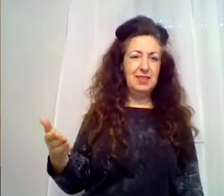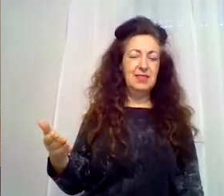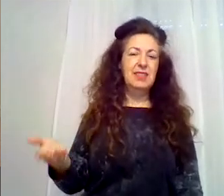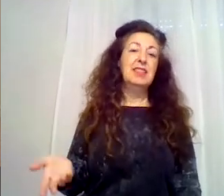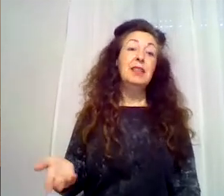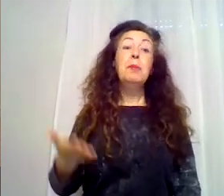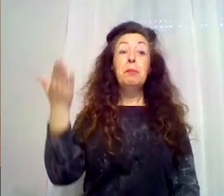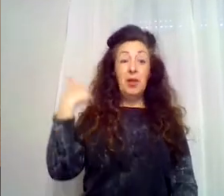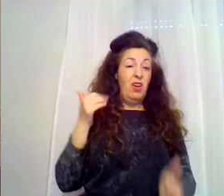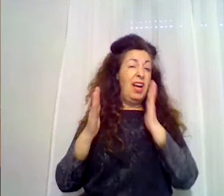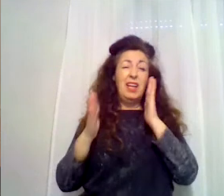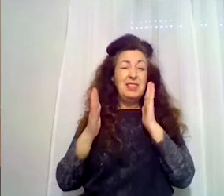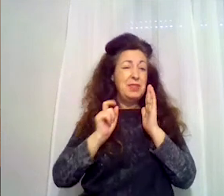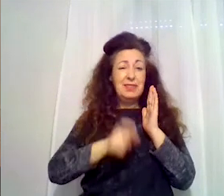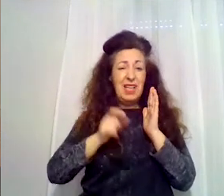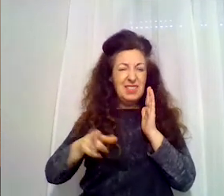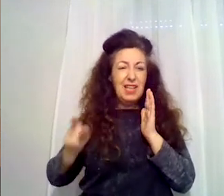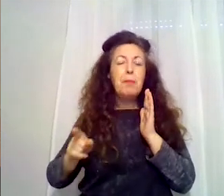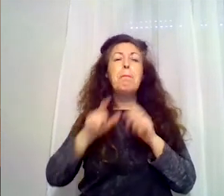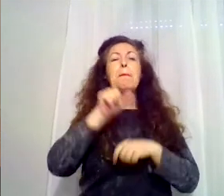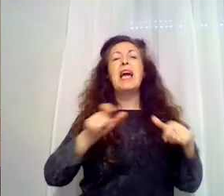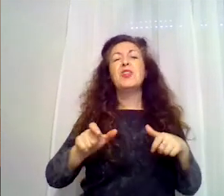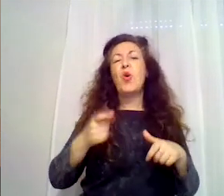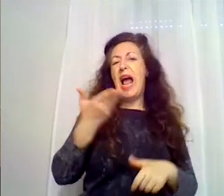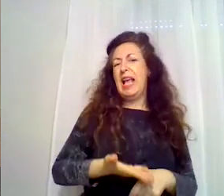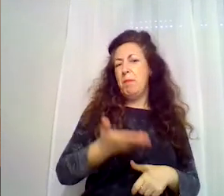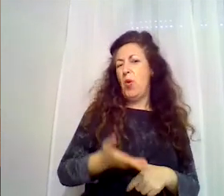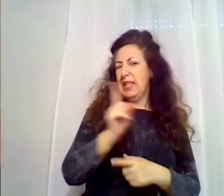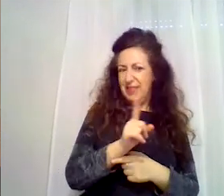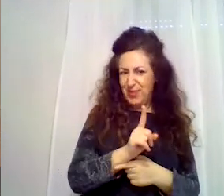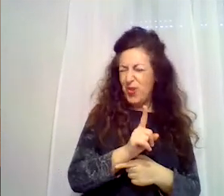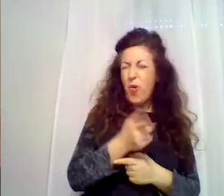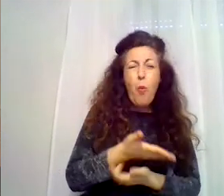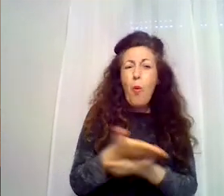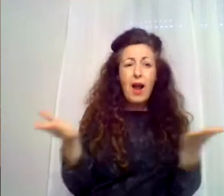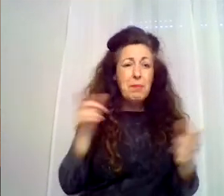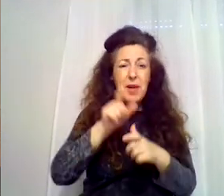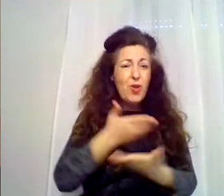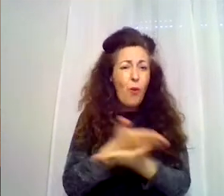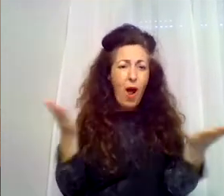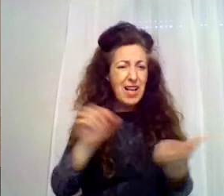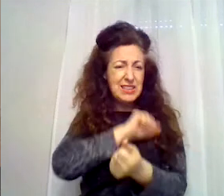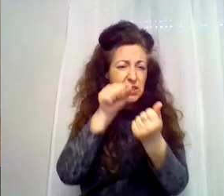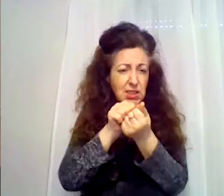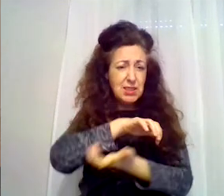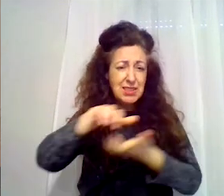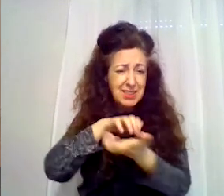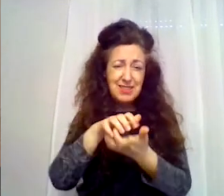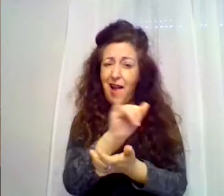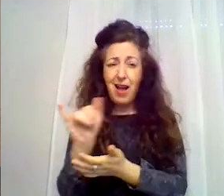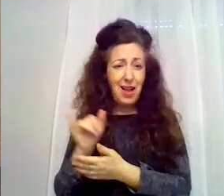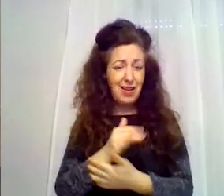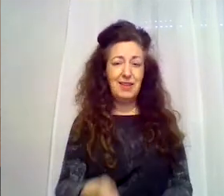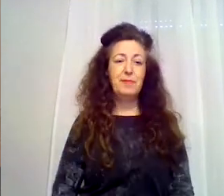de parlamentarismo pluralista, cuando, sin embargo, por ejemplo, en la moral había una moral absolutamente estrecha